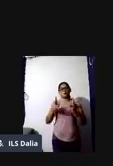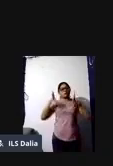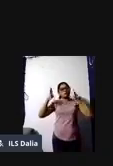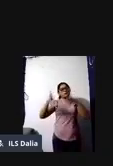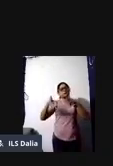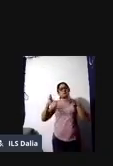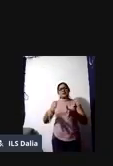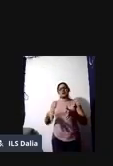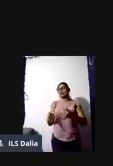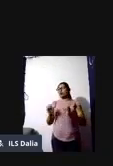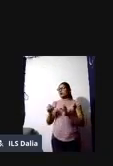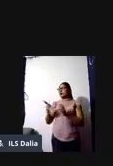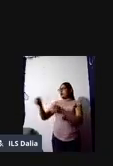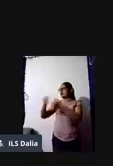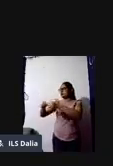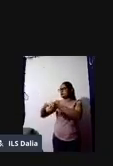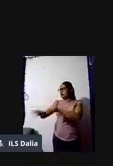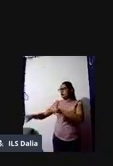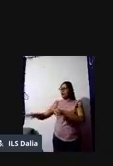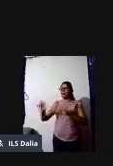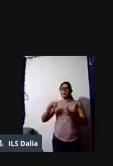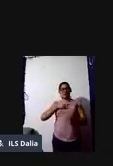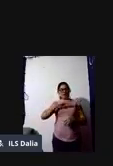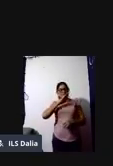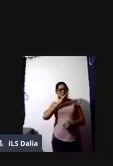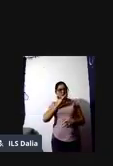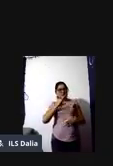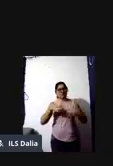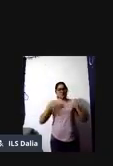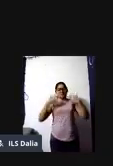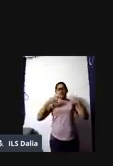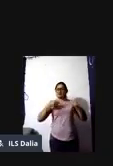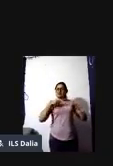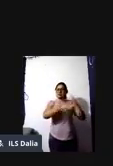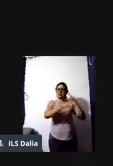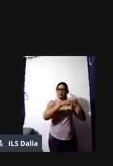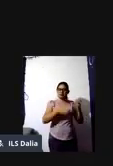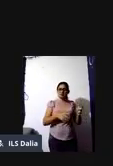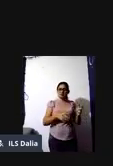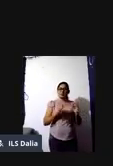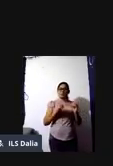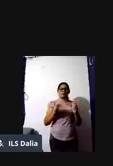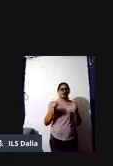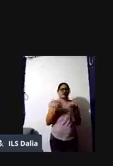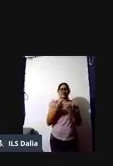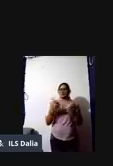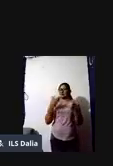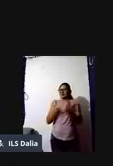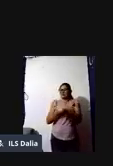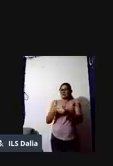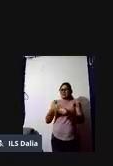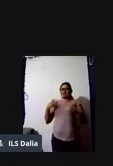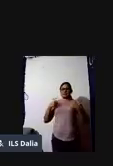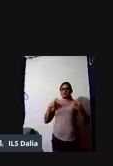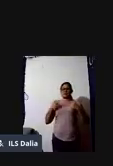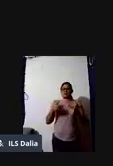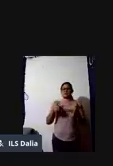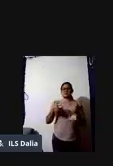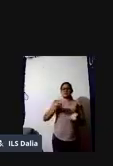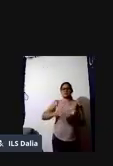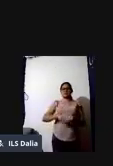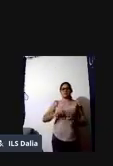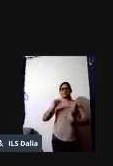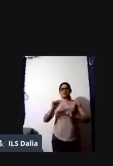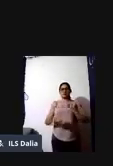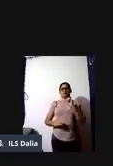con la mamá de uno, o con el papá de uno, ¿no? Con el suegro. O sea, estas reacciones o esta emoción